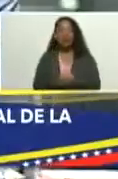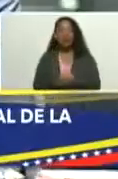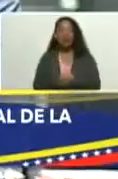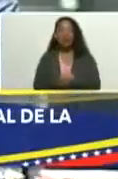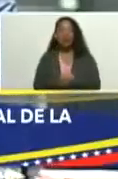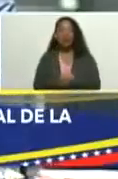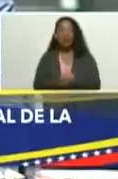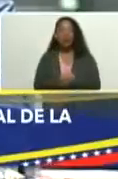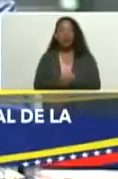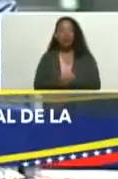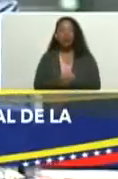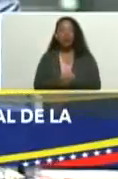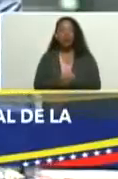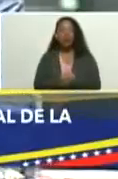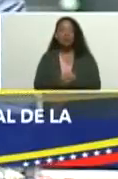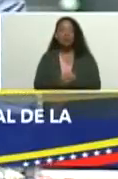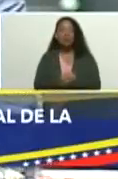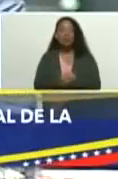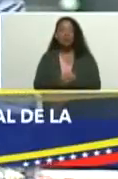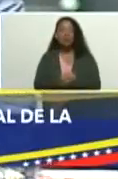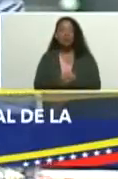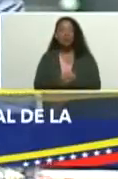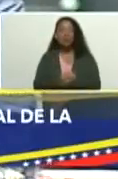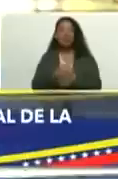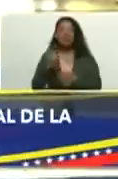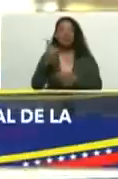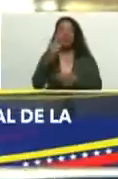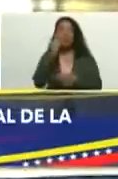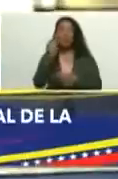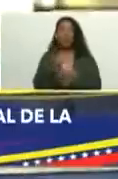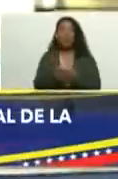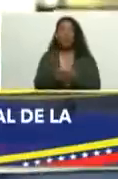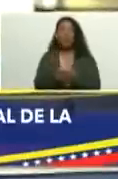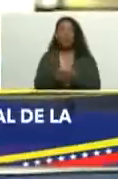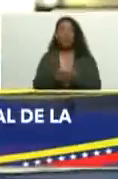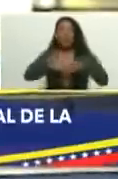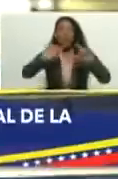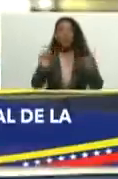Gómez. Está de cumpleaños.